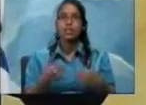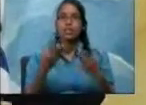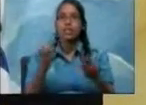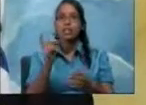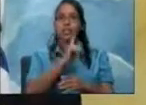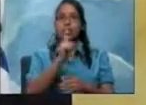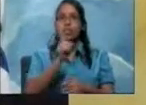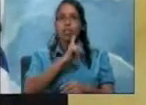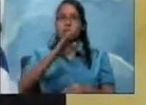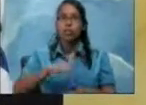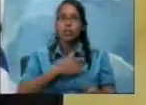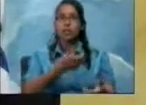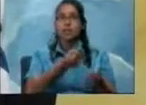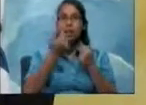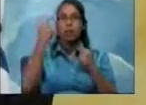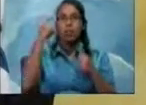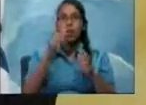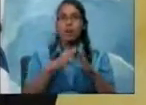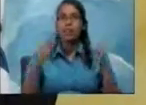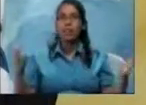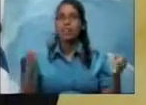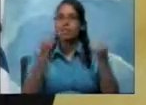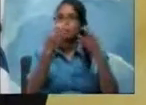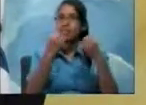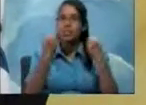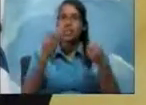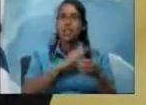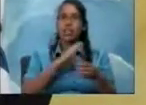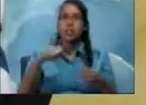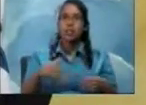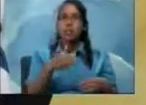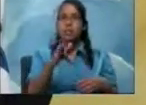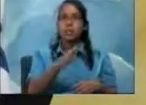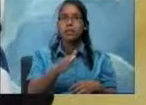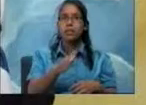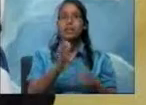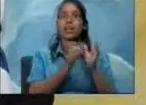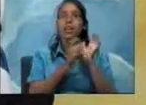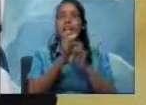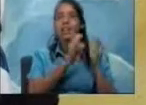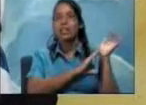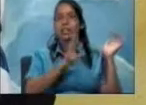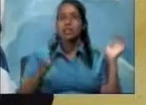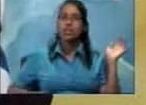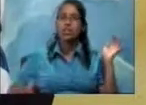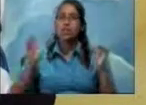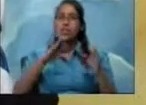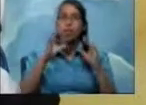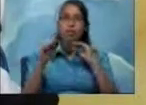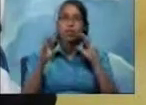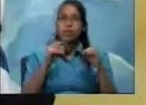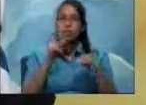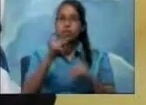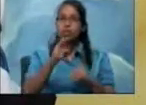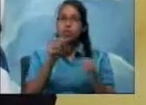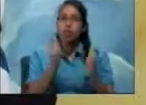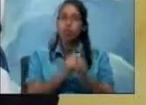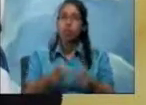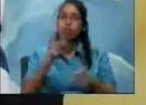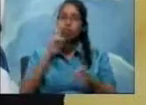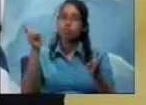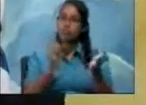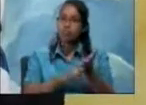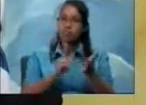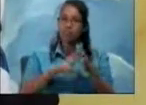podían sacar por la gran cantidad de peces O sea que Jesucristo estaba hablando con moral Mi pregunta es usted está hablando con moral o